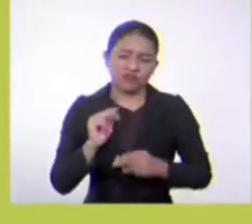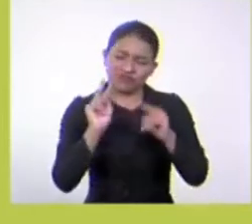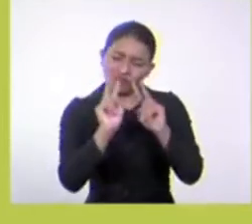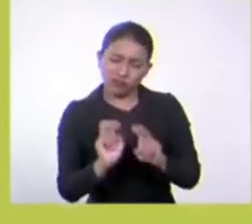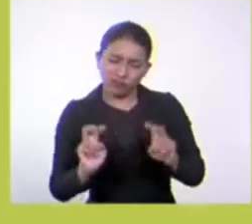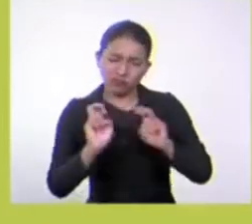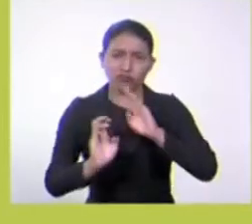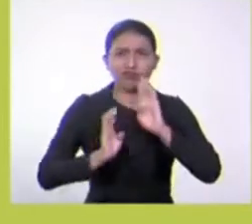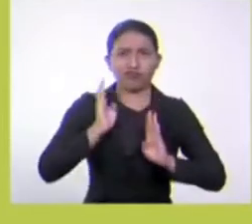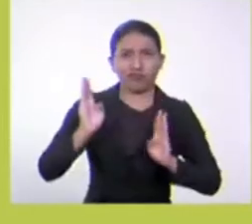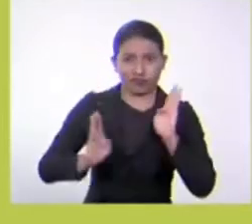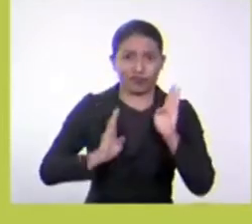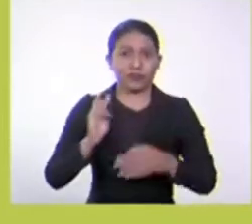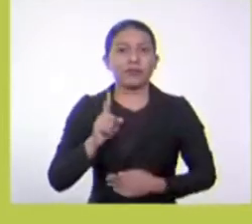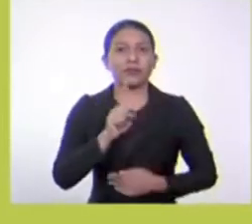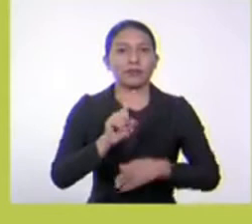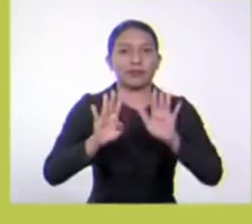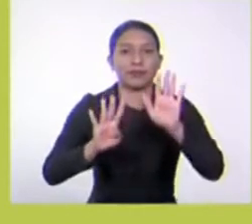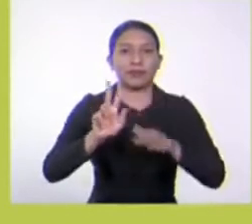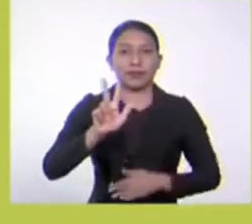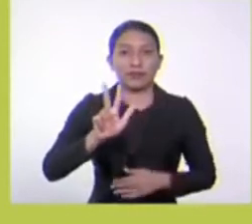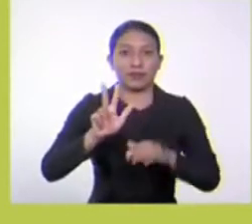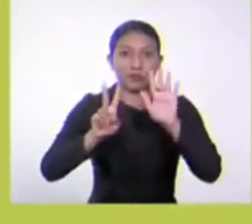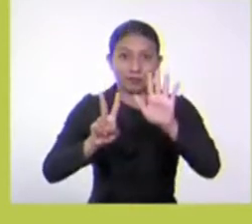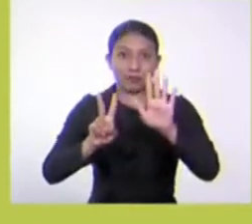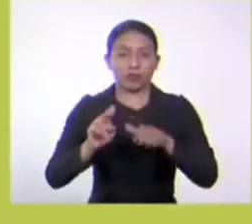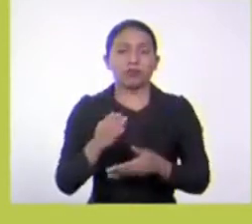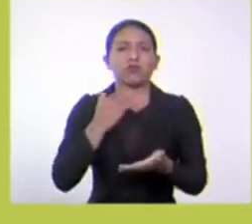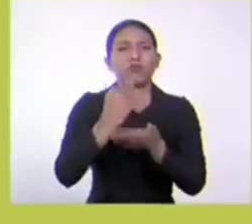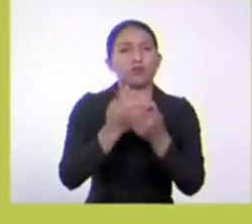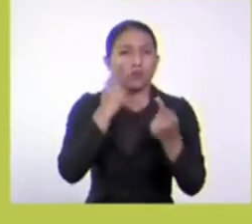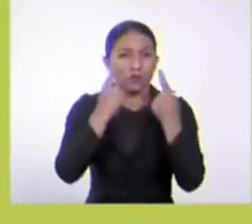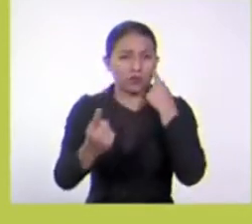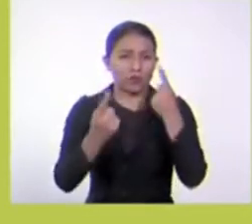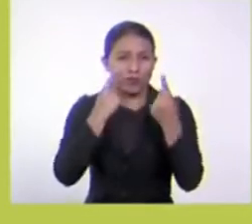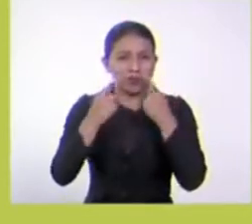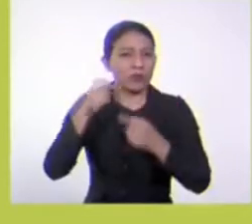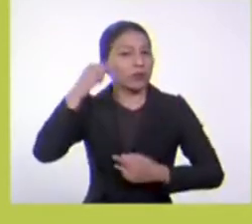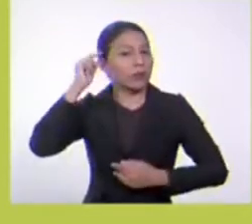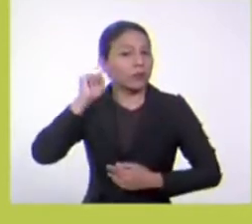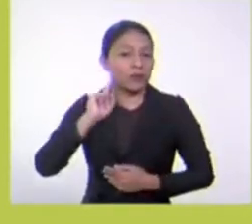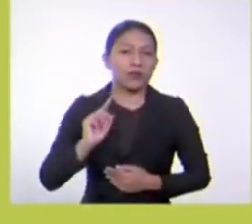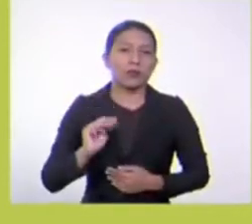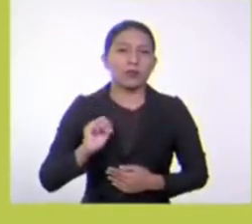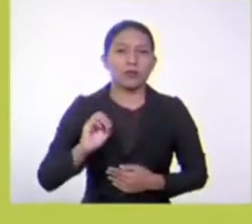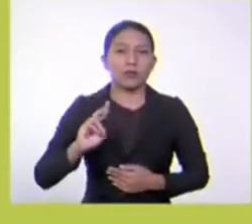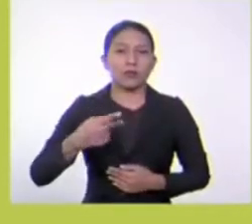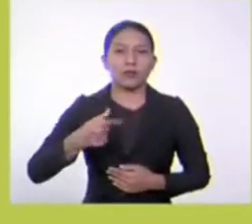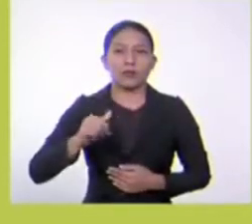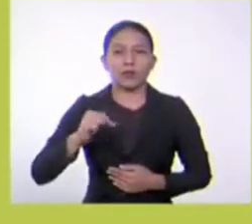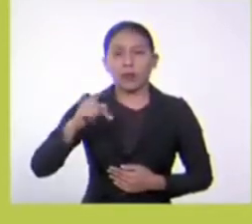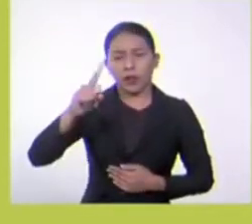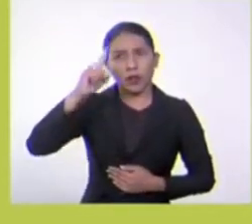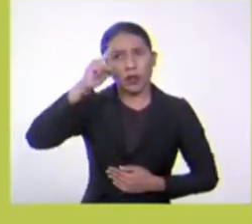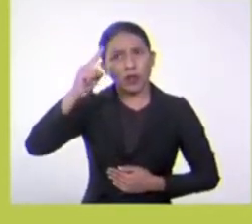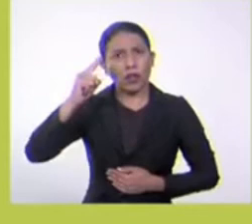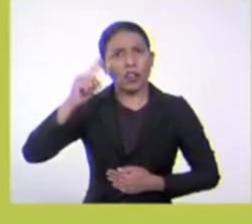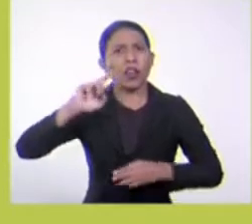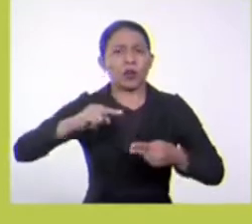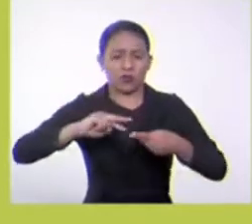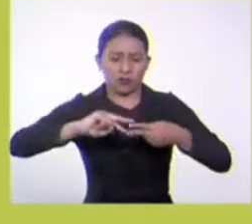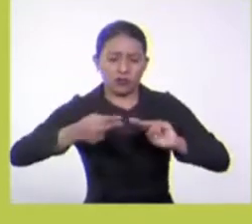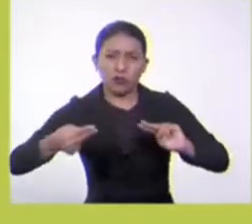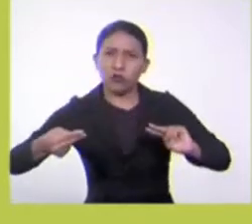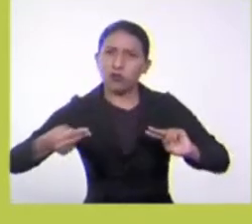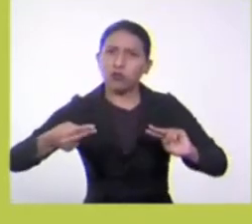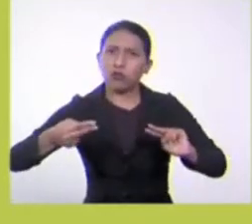En 1937 visitó a Thomas Morgan, coautor de la teoría del gen y de la teoría cromosómica, por